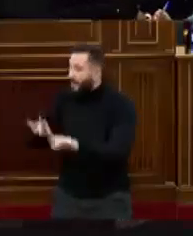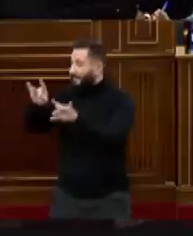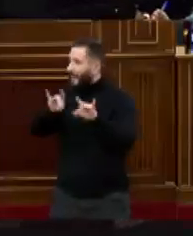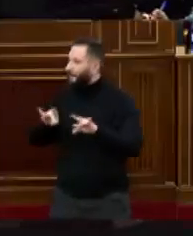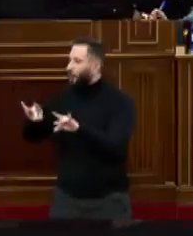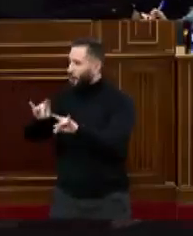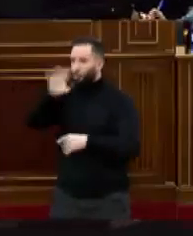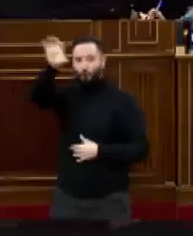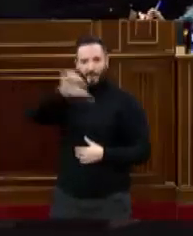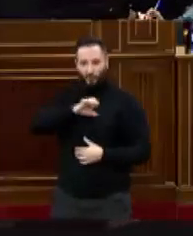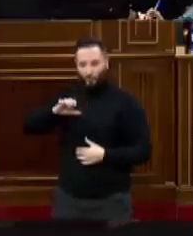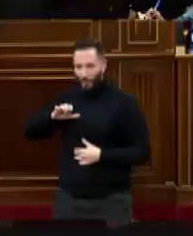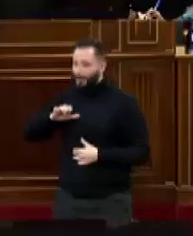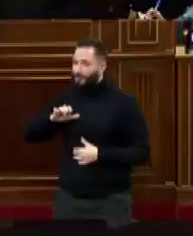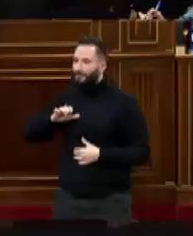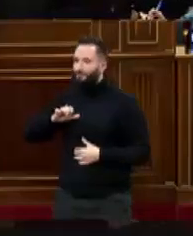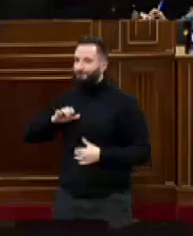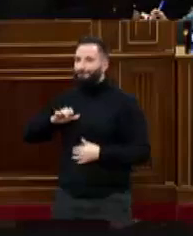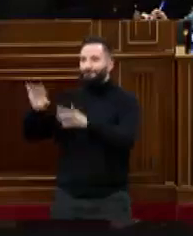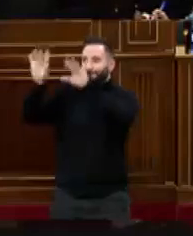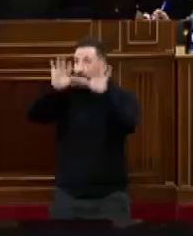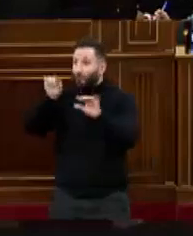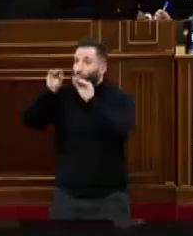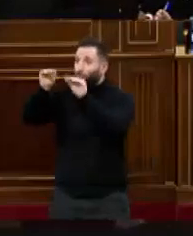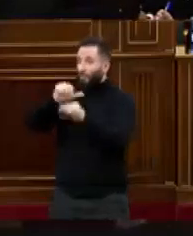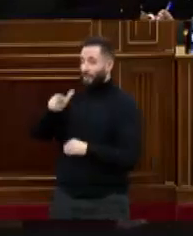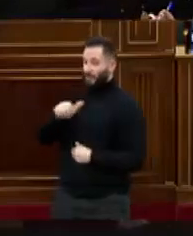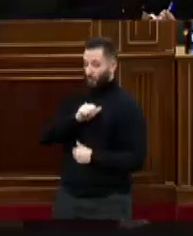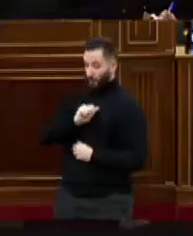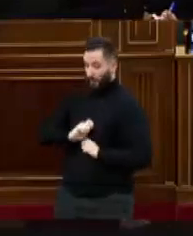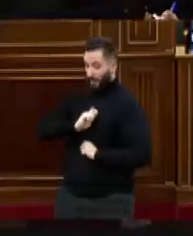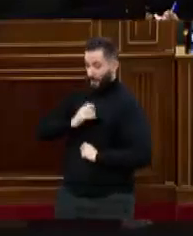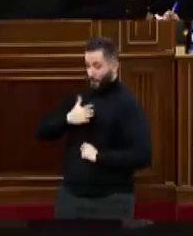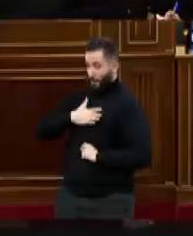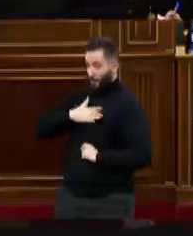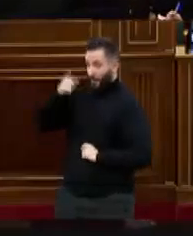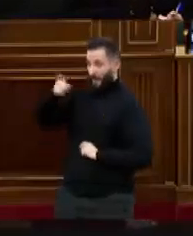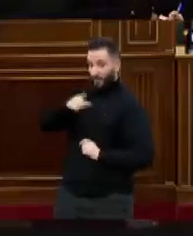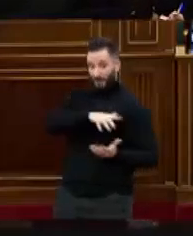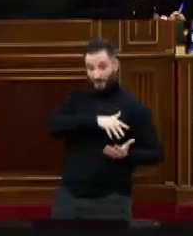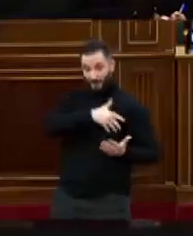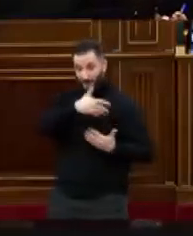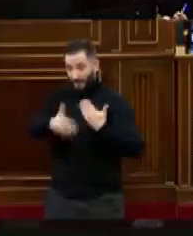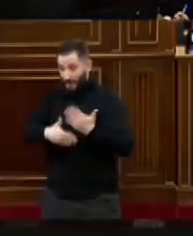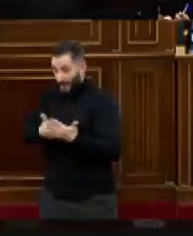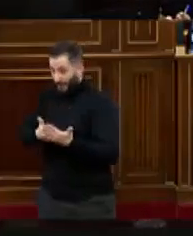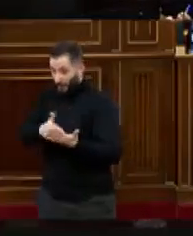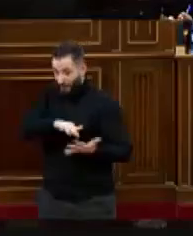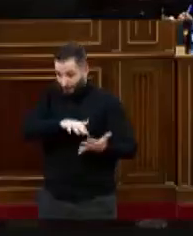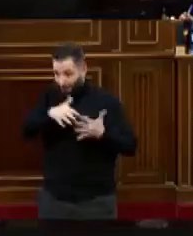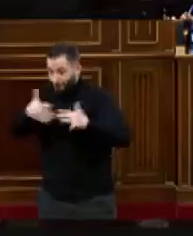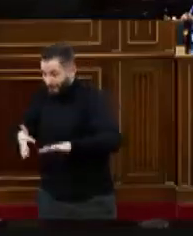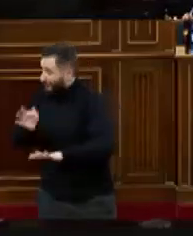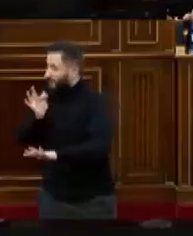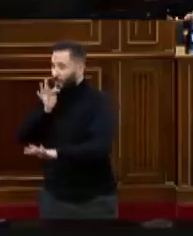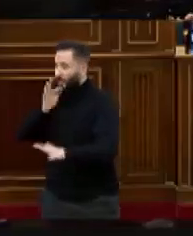aquellas comunidades autónomas que tienen derecho civil propio que no han hecho todavía o no han dado Todavía este paso crucial